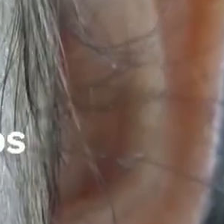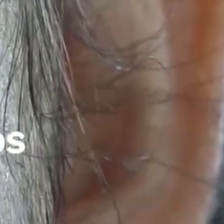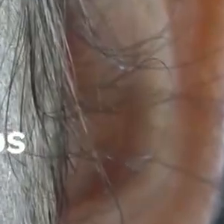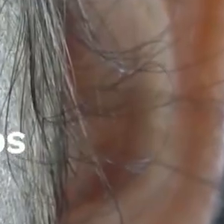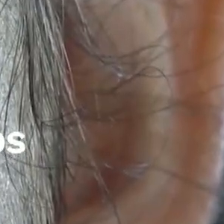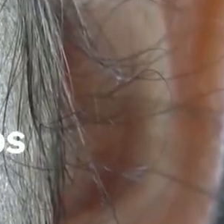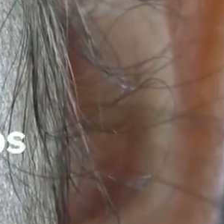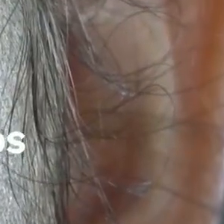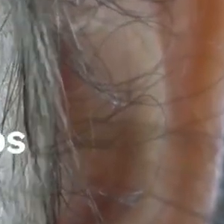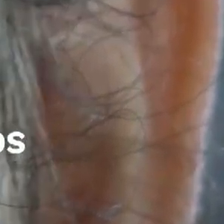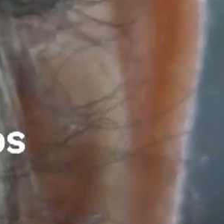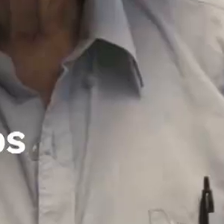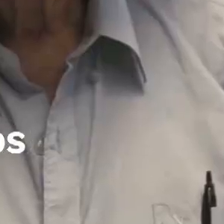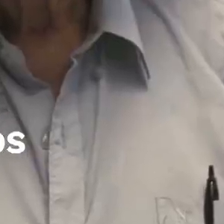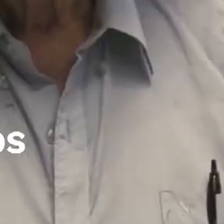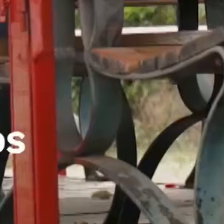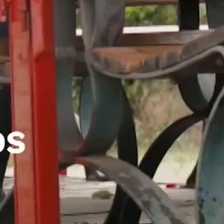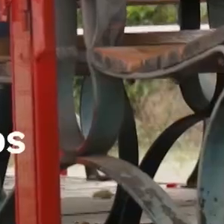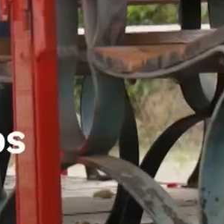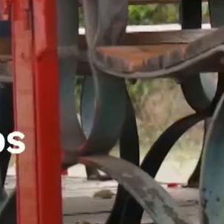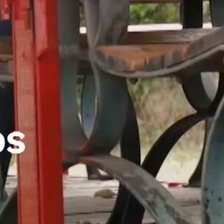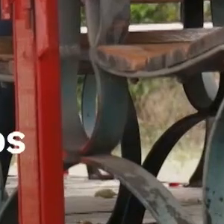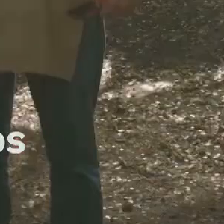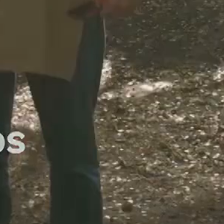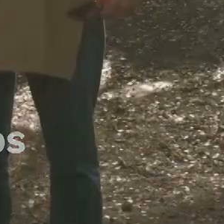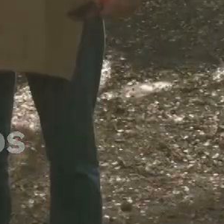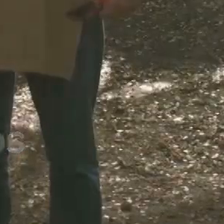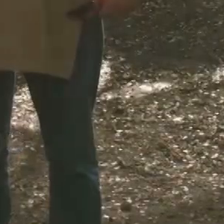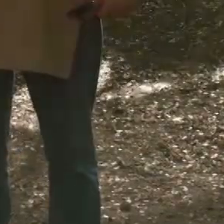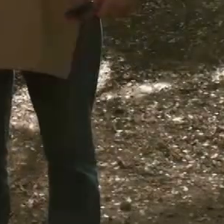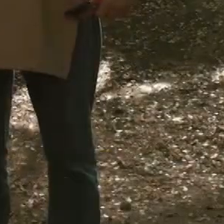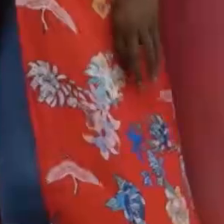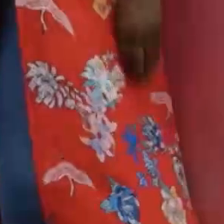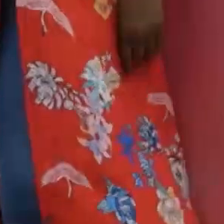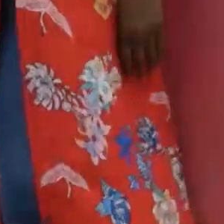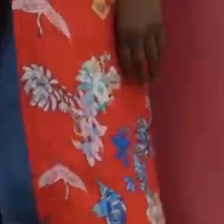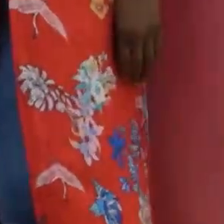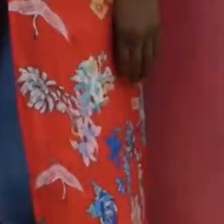causa. Contamos contigo, porque unidos somos más fuertes.